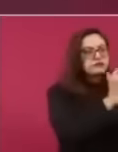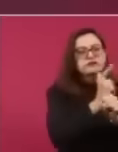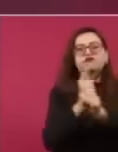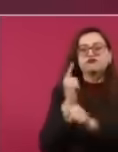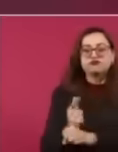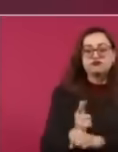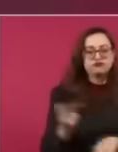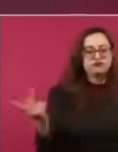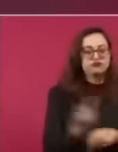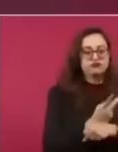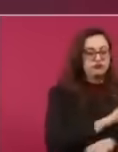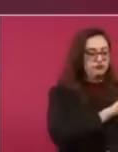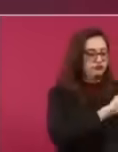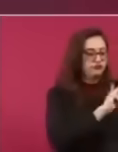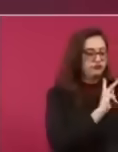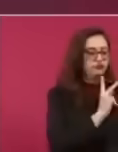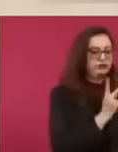tontos los vuelve locos.